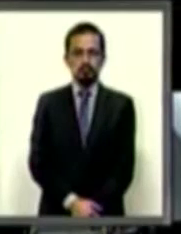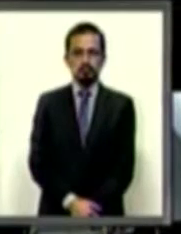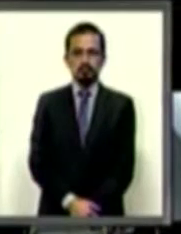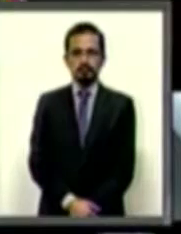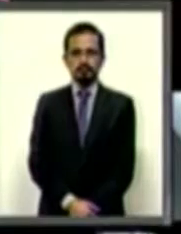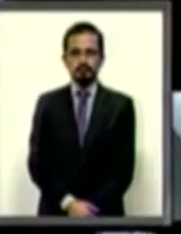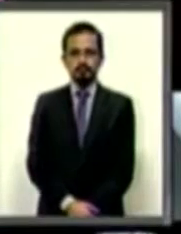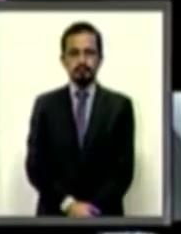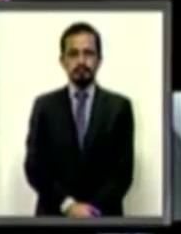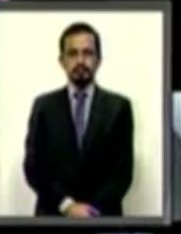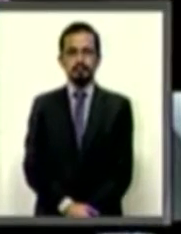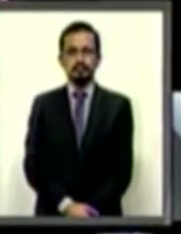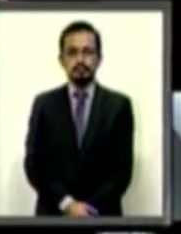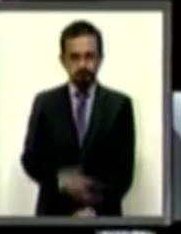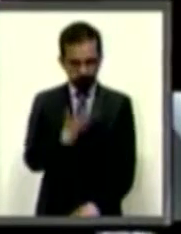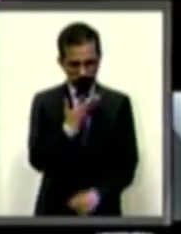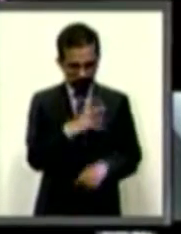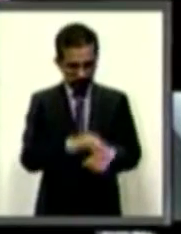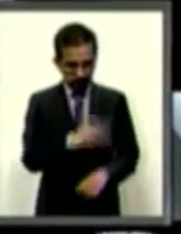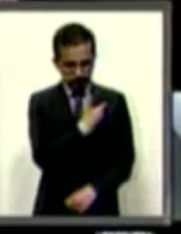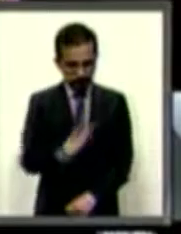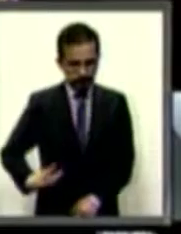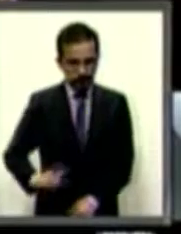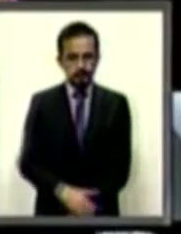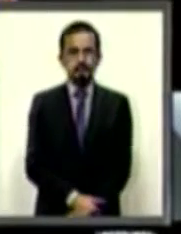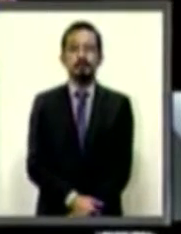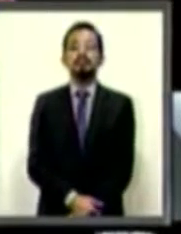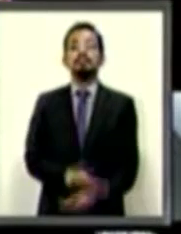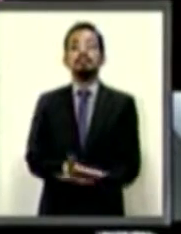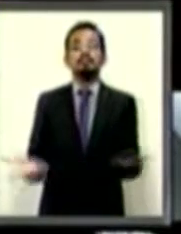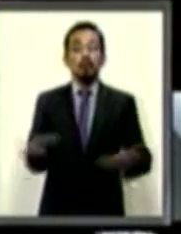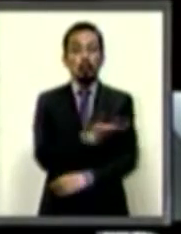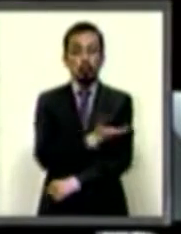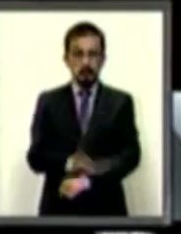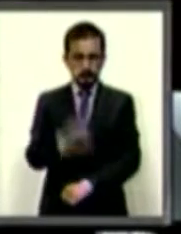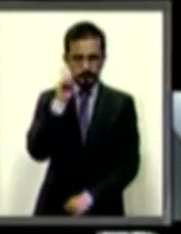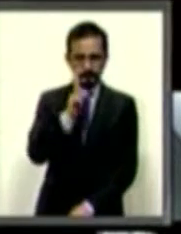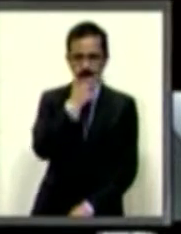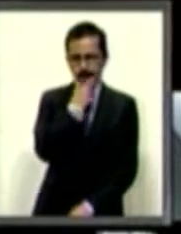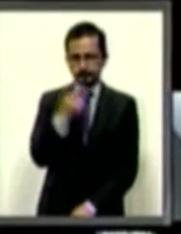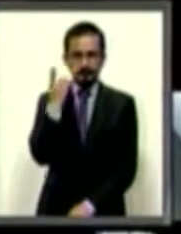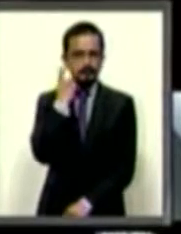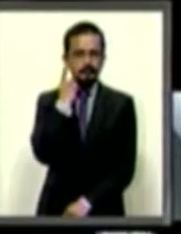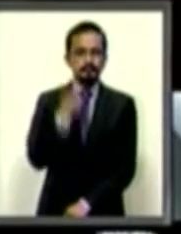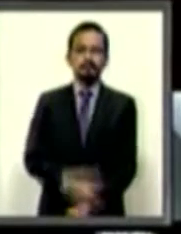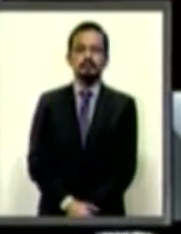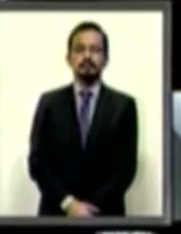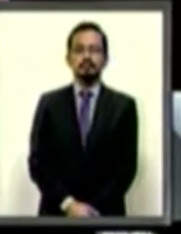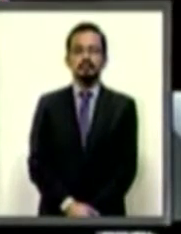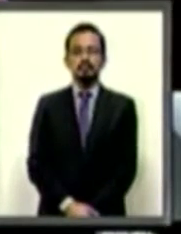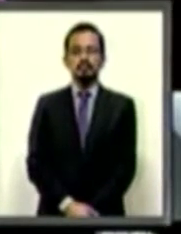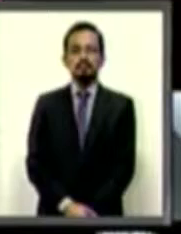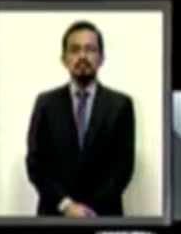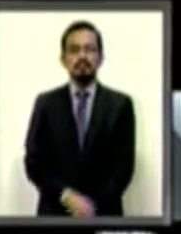Con permiso de la presidencia, compañeras y compañeros diputados, el principio de